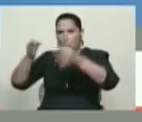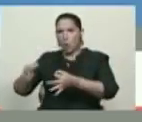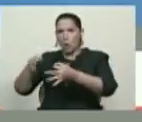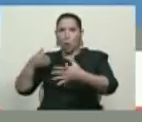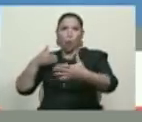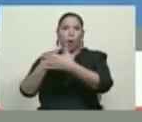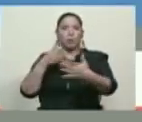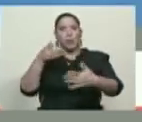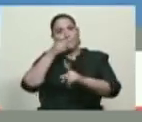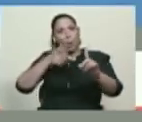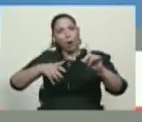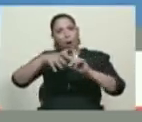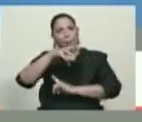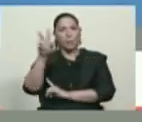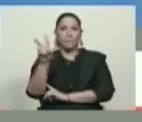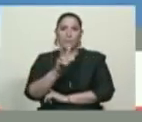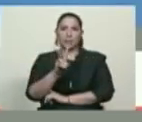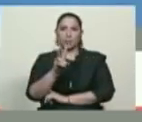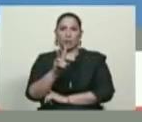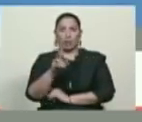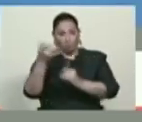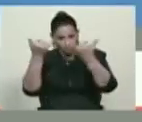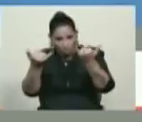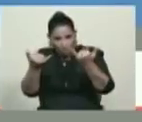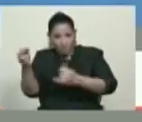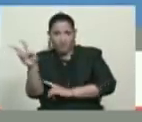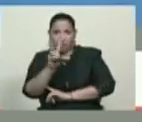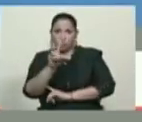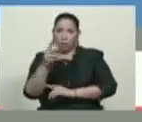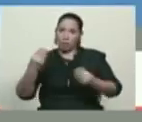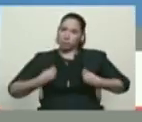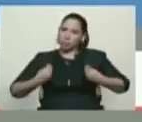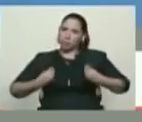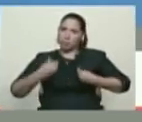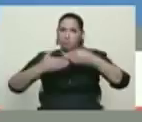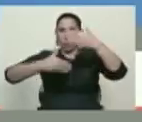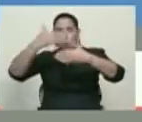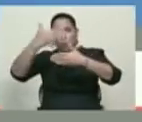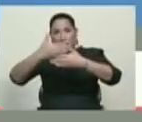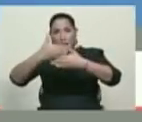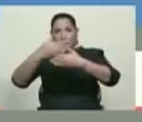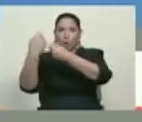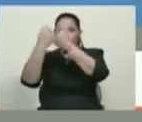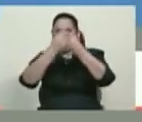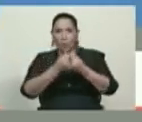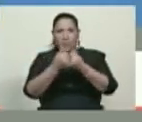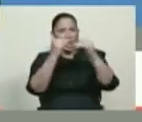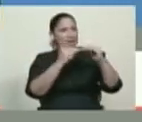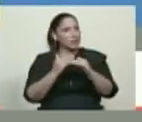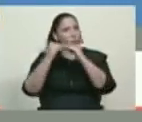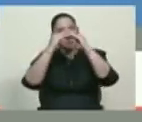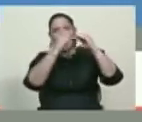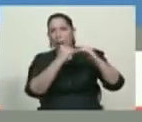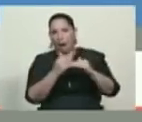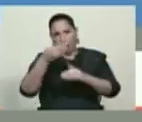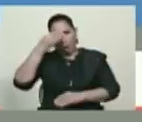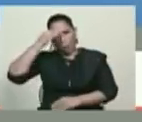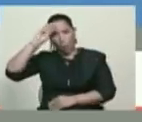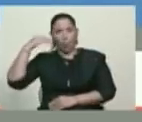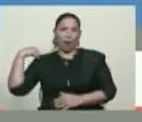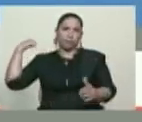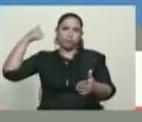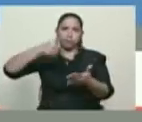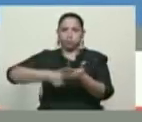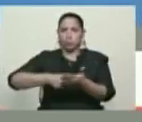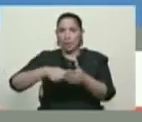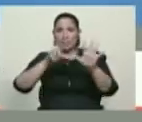Venezuela. Venezuela vive un bloqueo económico semejante al que ha vivido Cuba durante casi 60 años. Venezuela